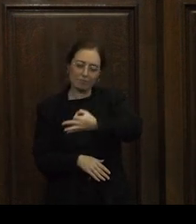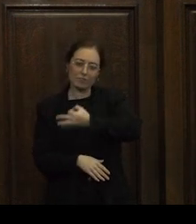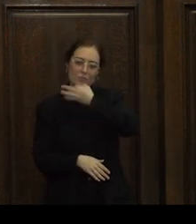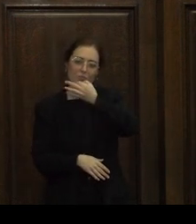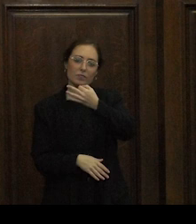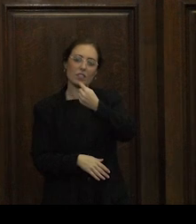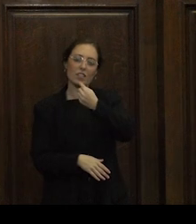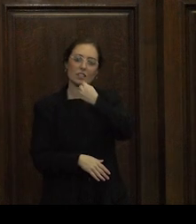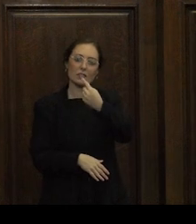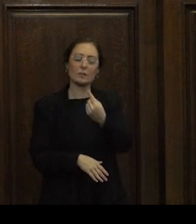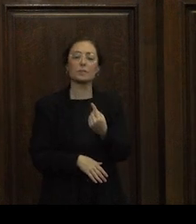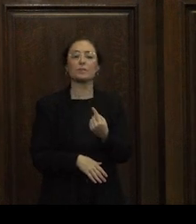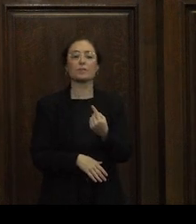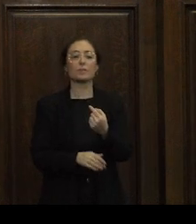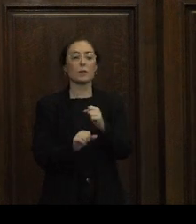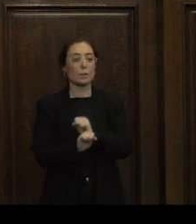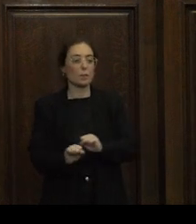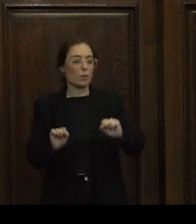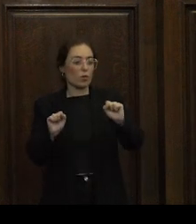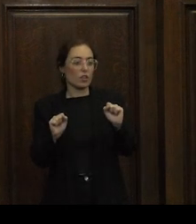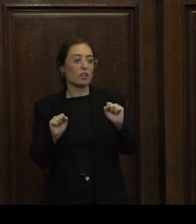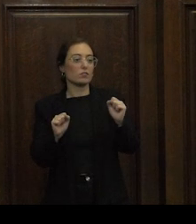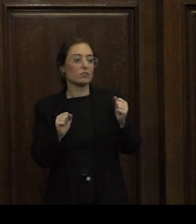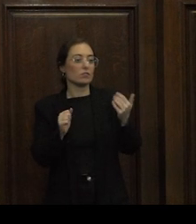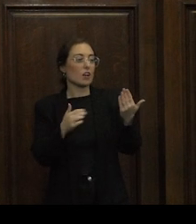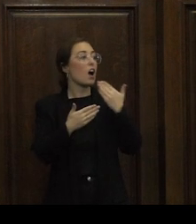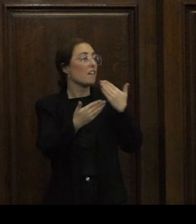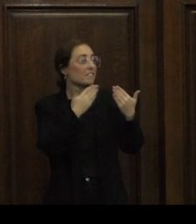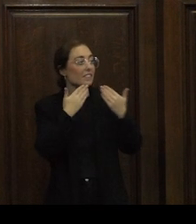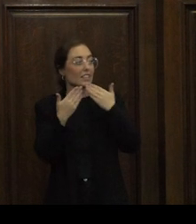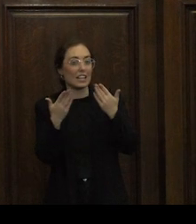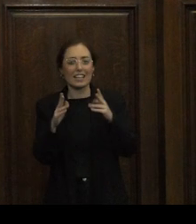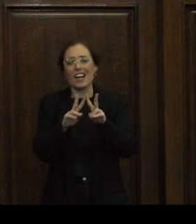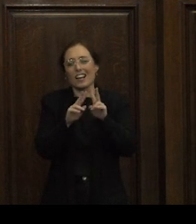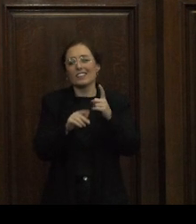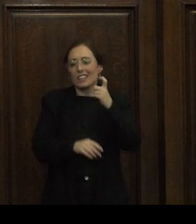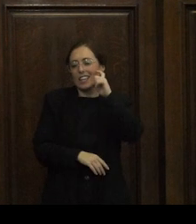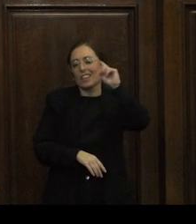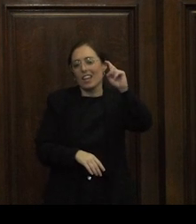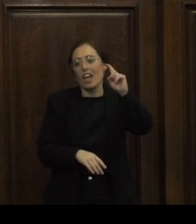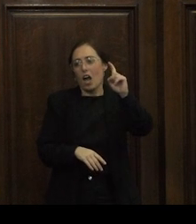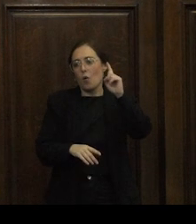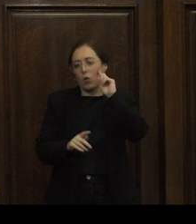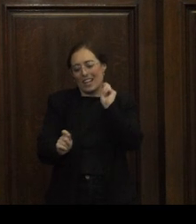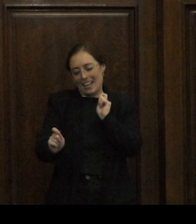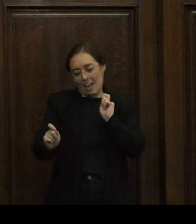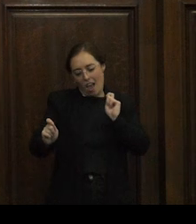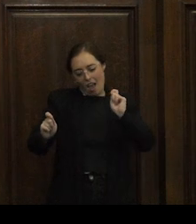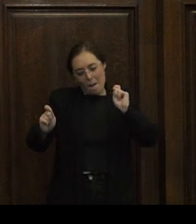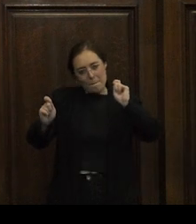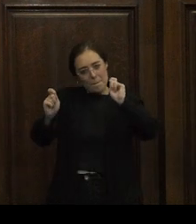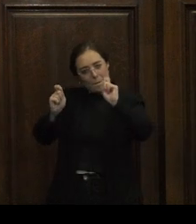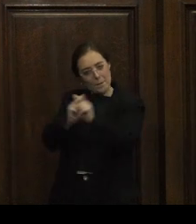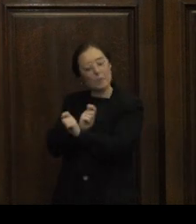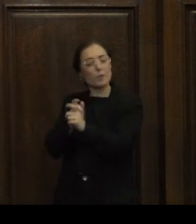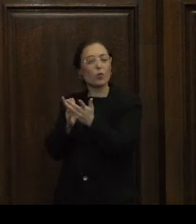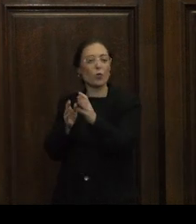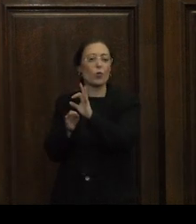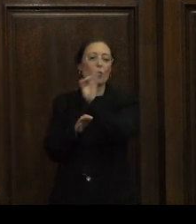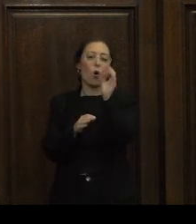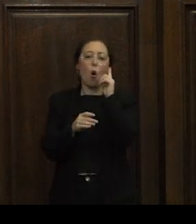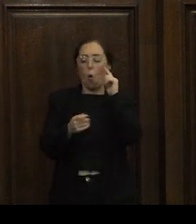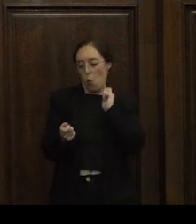contar y que tuviéramos la oportunidad de dialogar es esto, ¿no? La idea de una transición, ¿no?, de